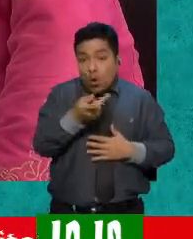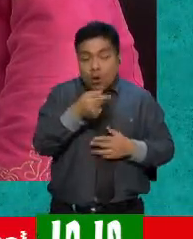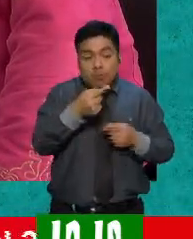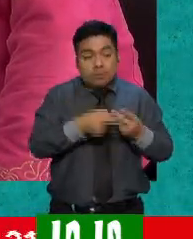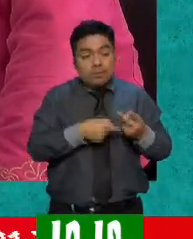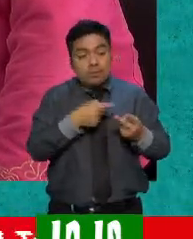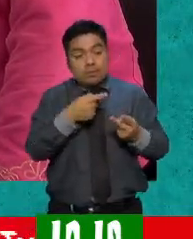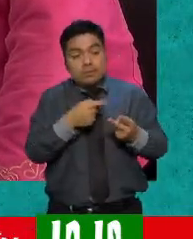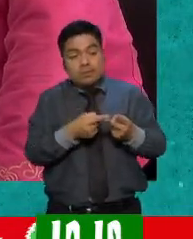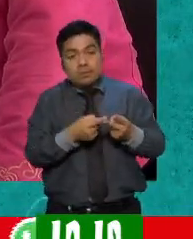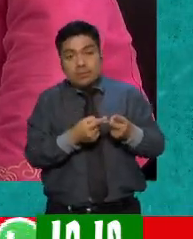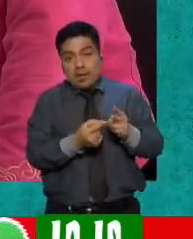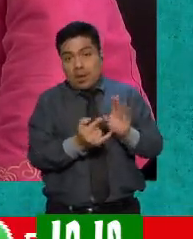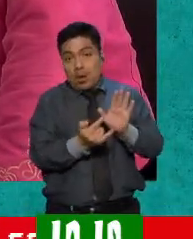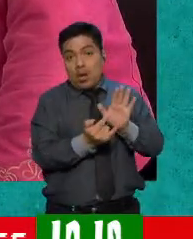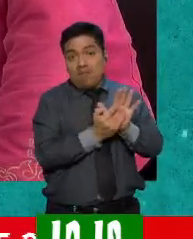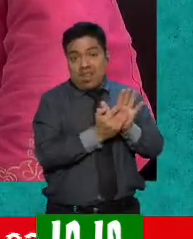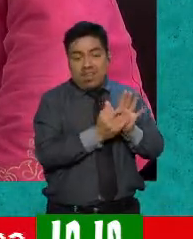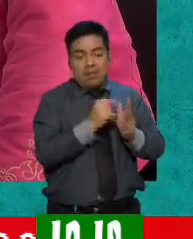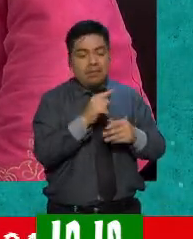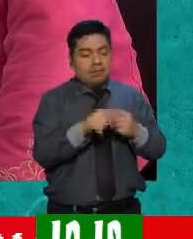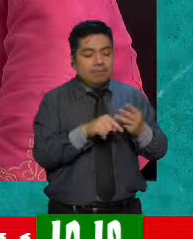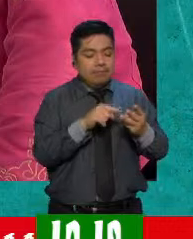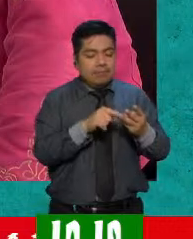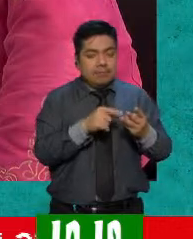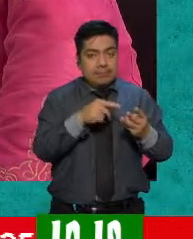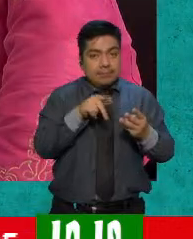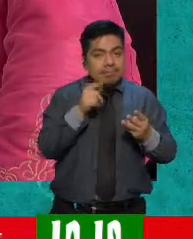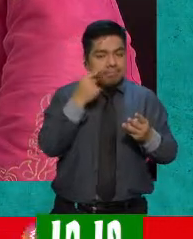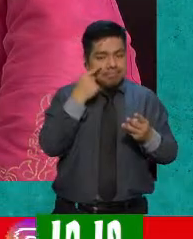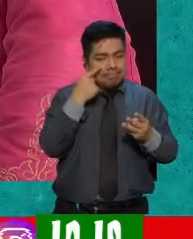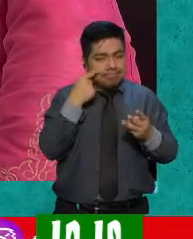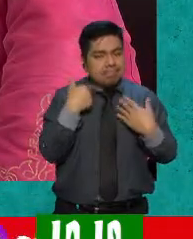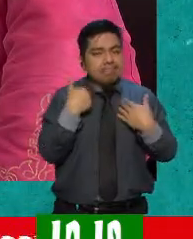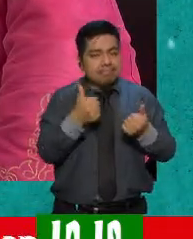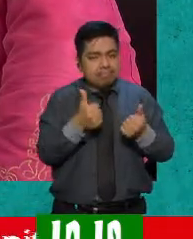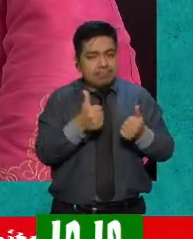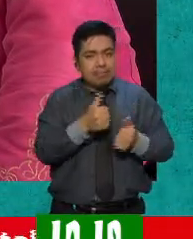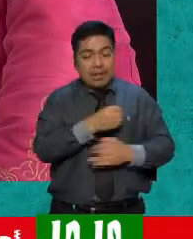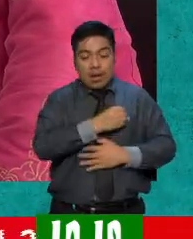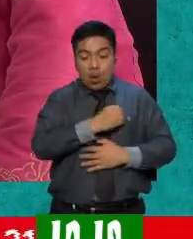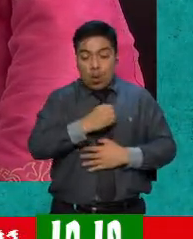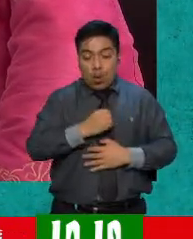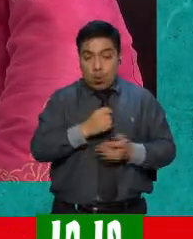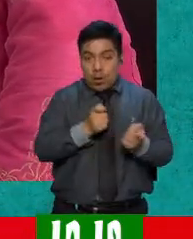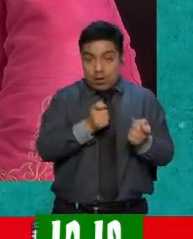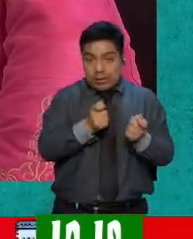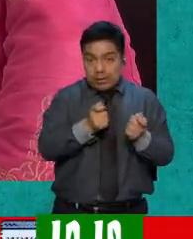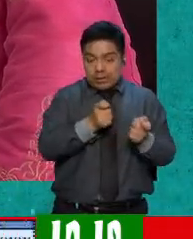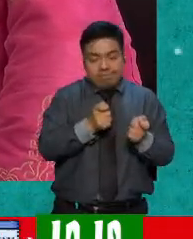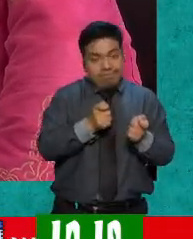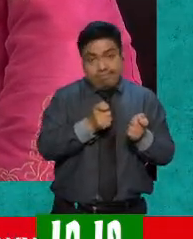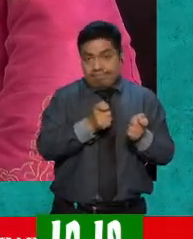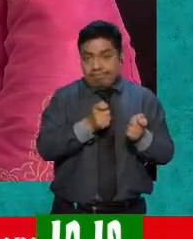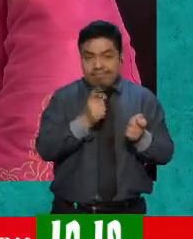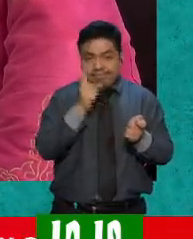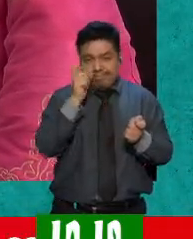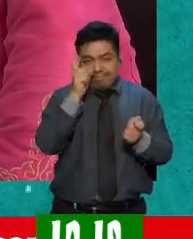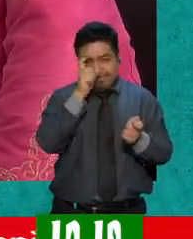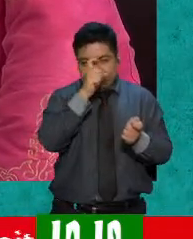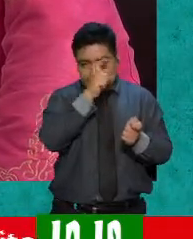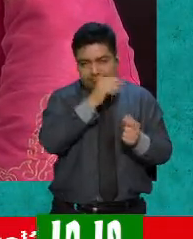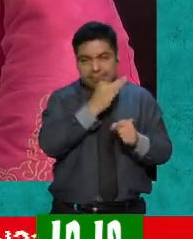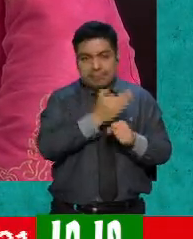través de un símbolo, pero también hay que entender que, digamos, regular el discurso de odio es algo delicado, porque ahorita que vivimos en